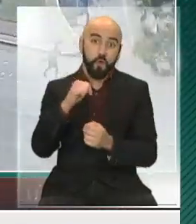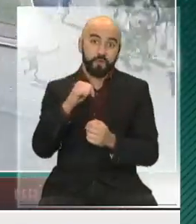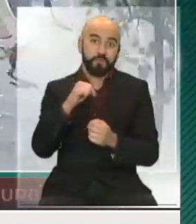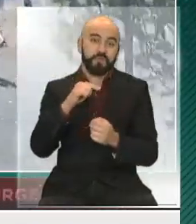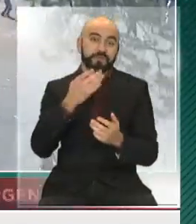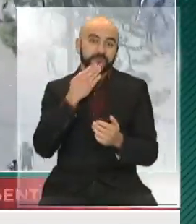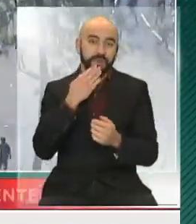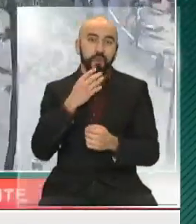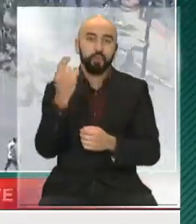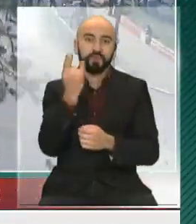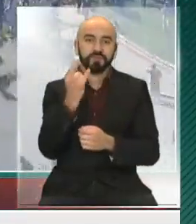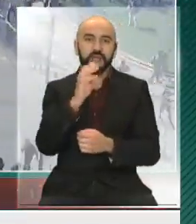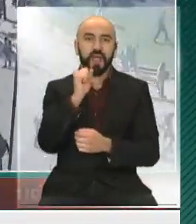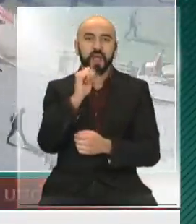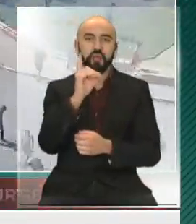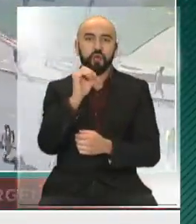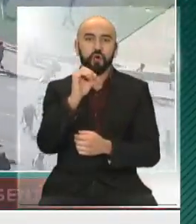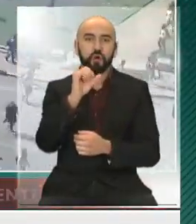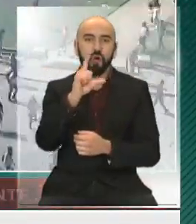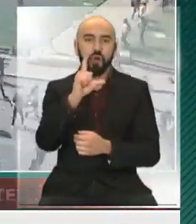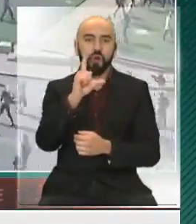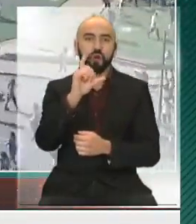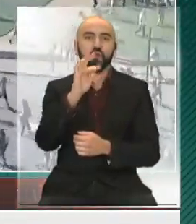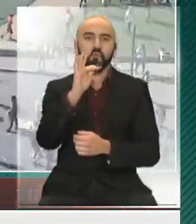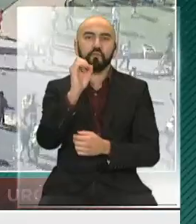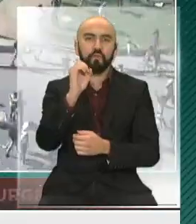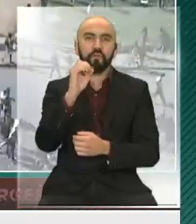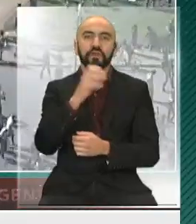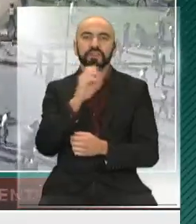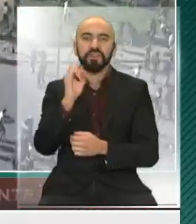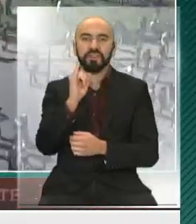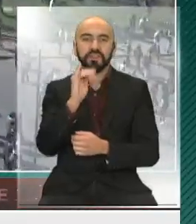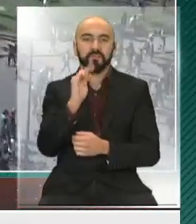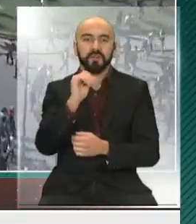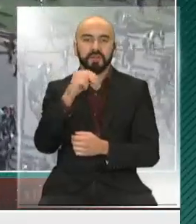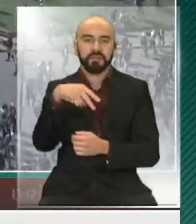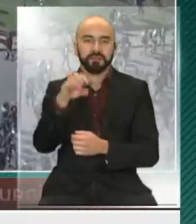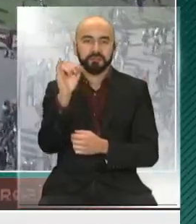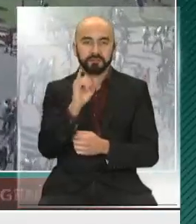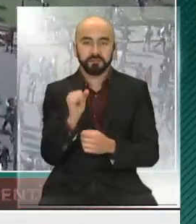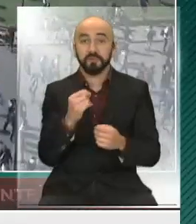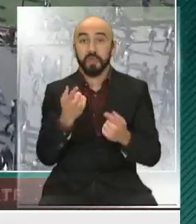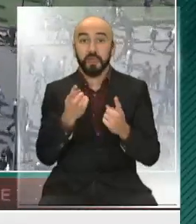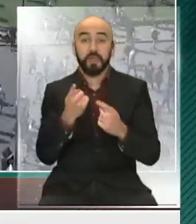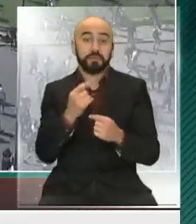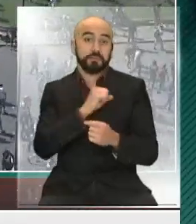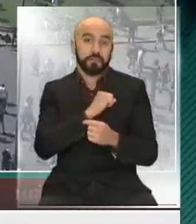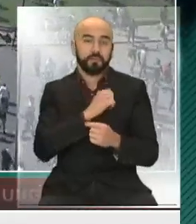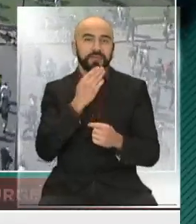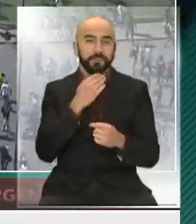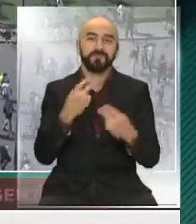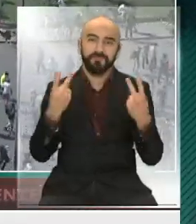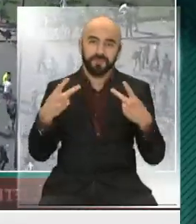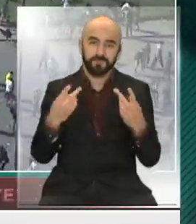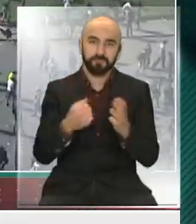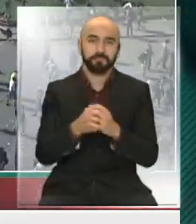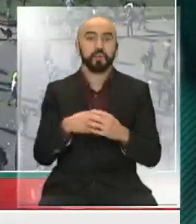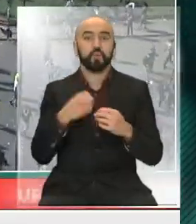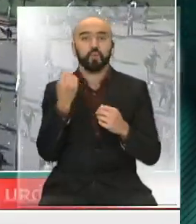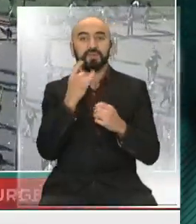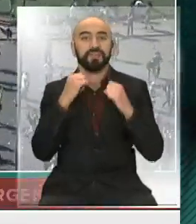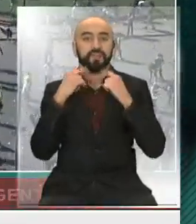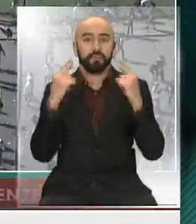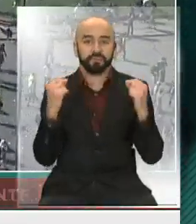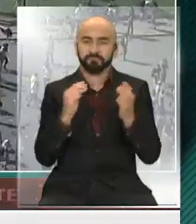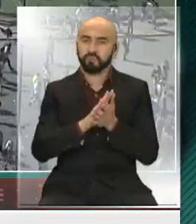daños también sufren de sus clases para mañana tanto en santiago como en su sede de línea del mar la universidad diego portales lo